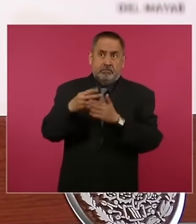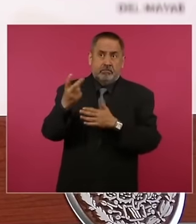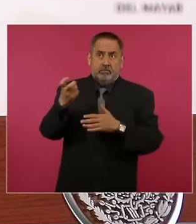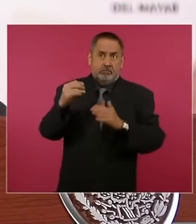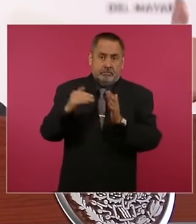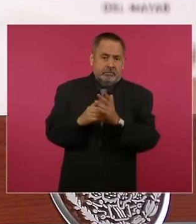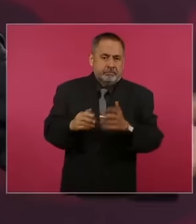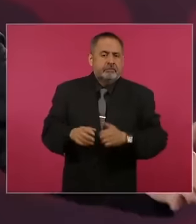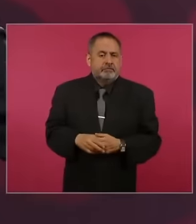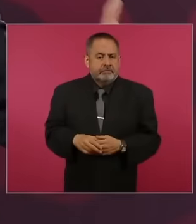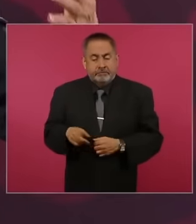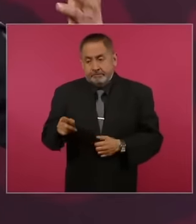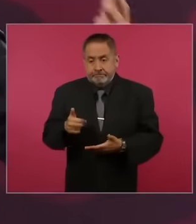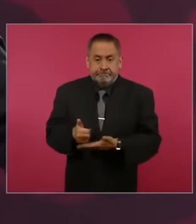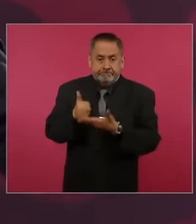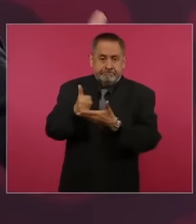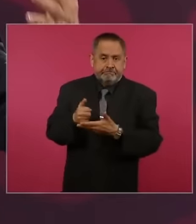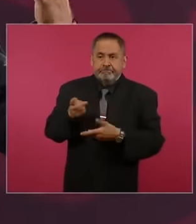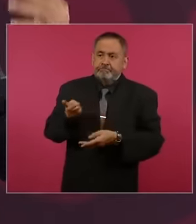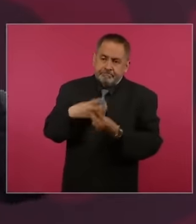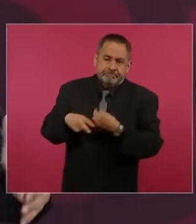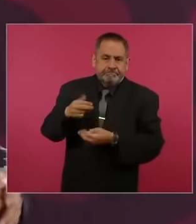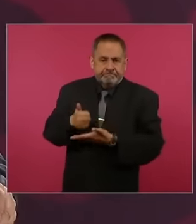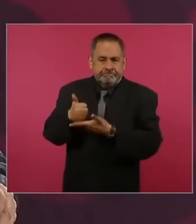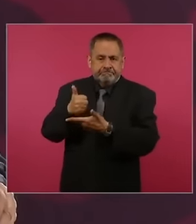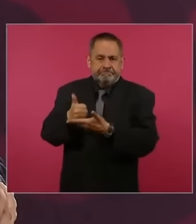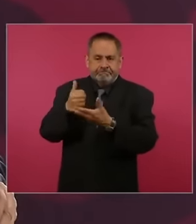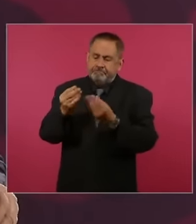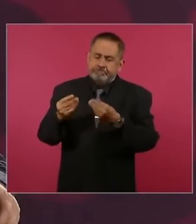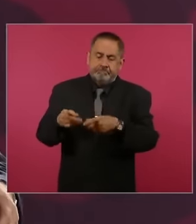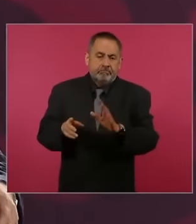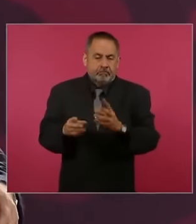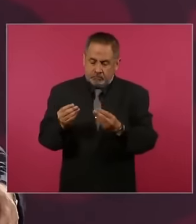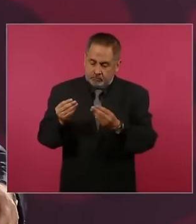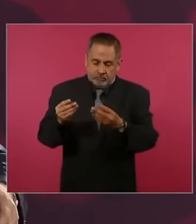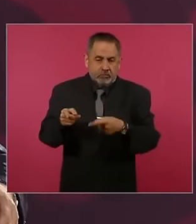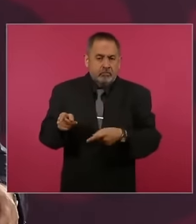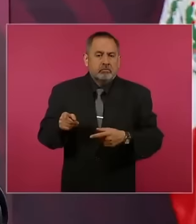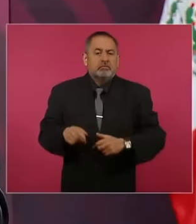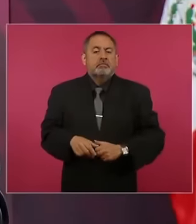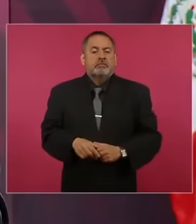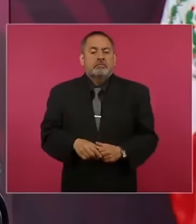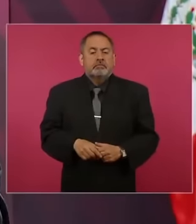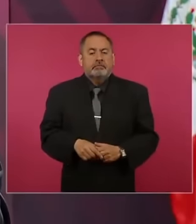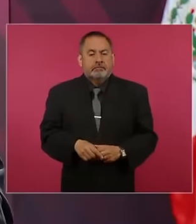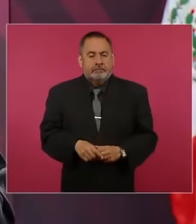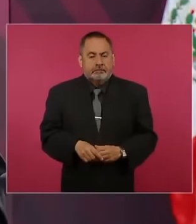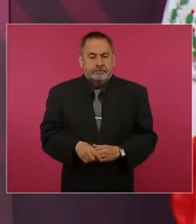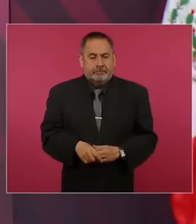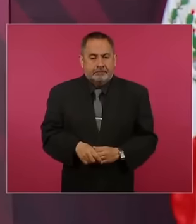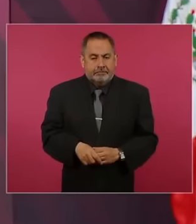Entonces, eso ha ayudado y va a seguir ayudando mucho. Sí.